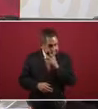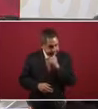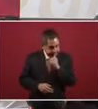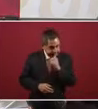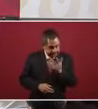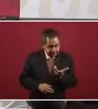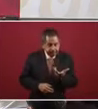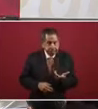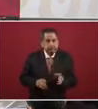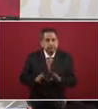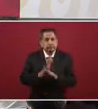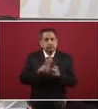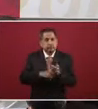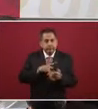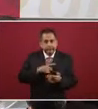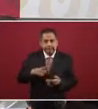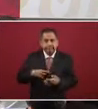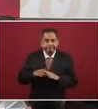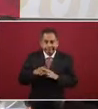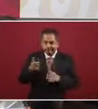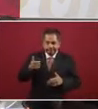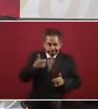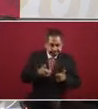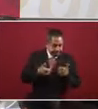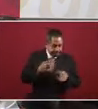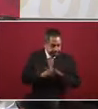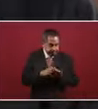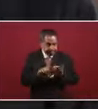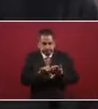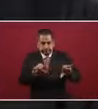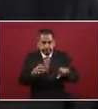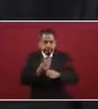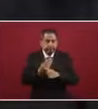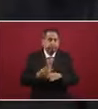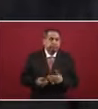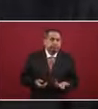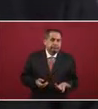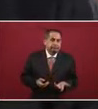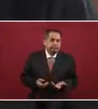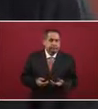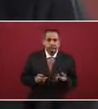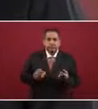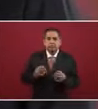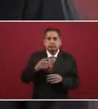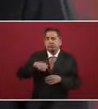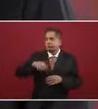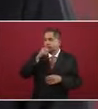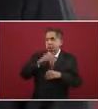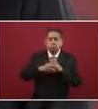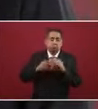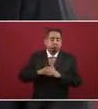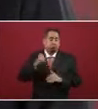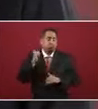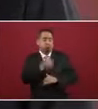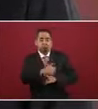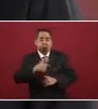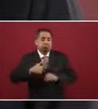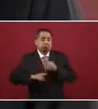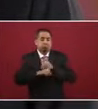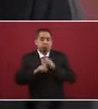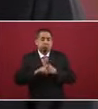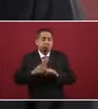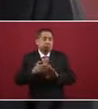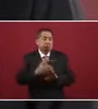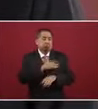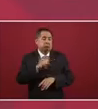con la inversión, con las demandas en contra